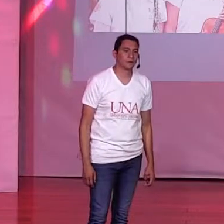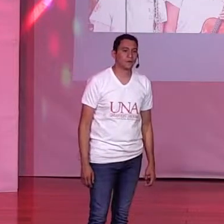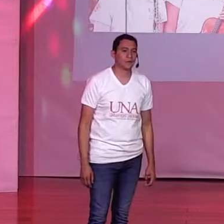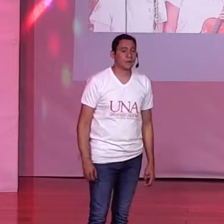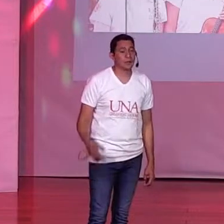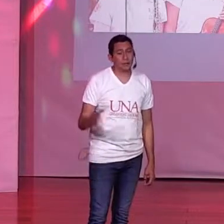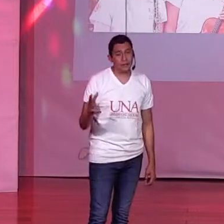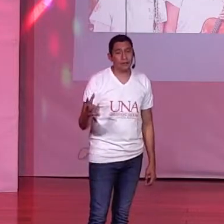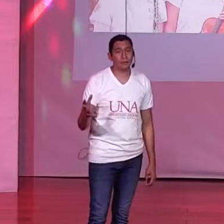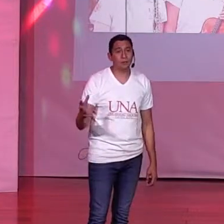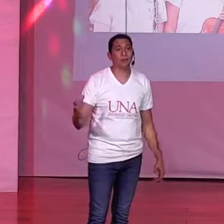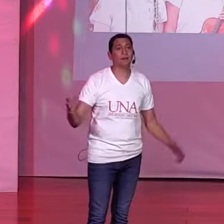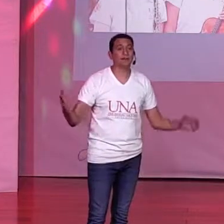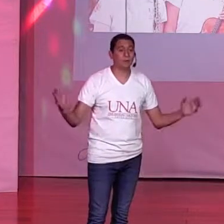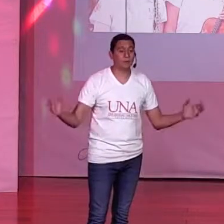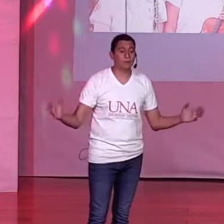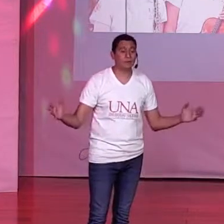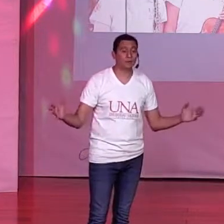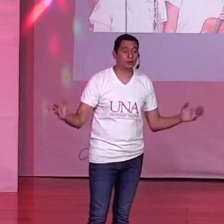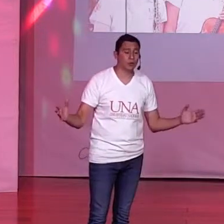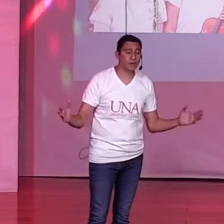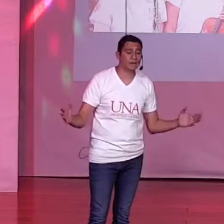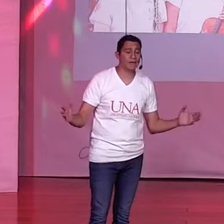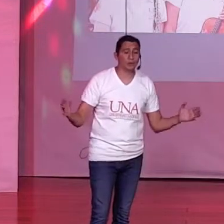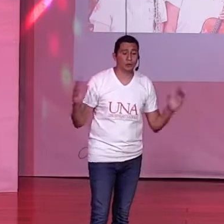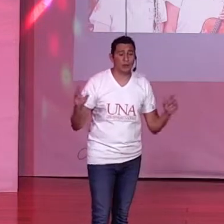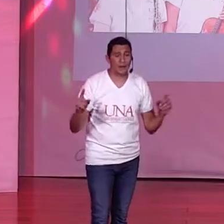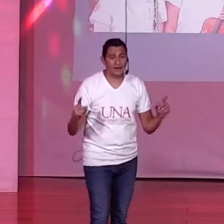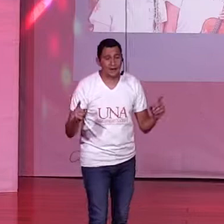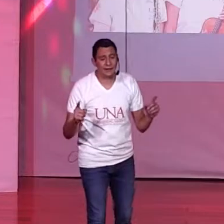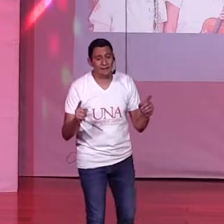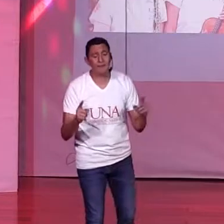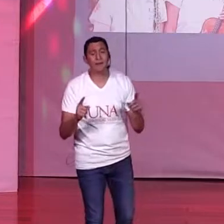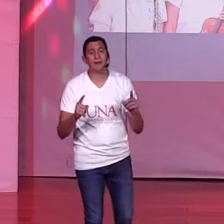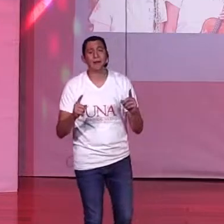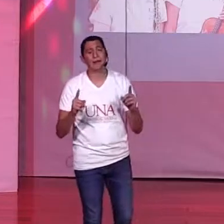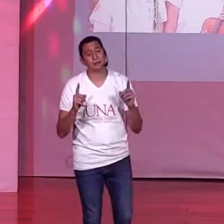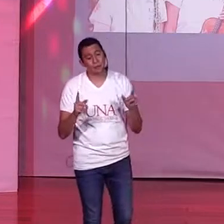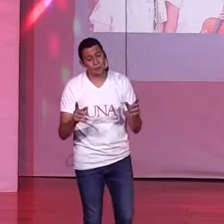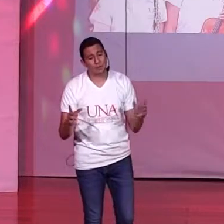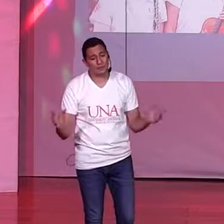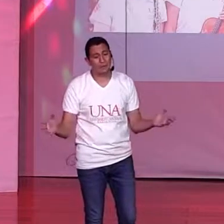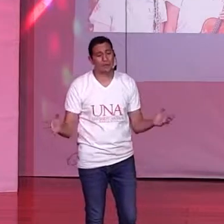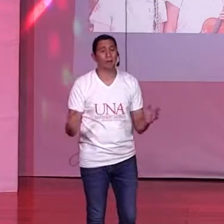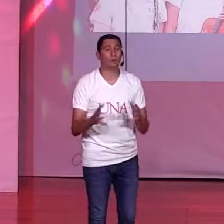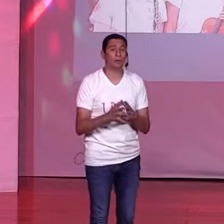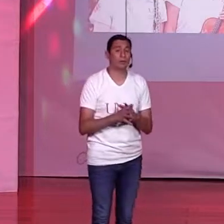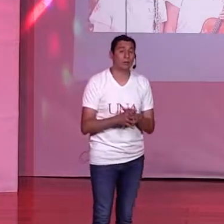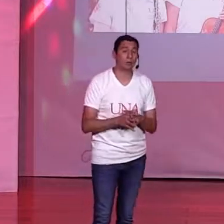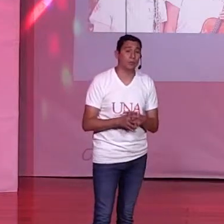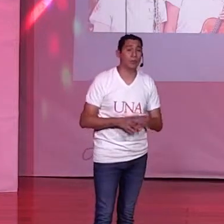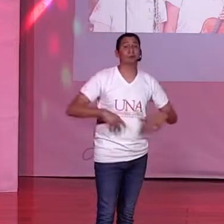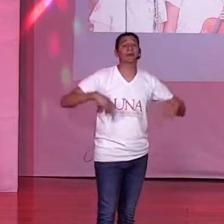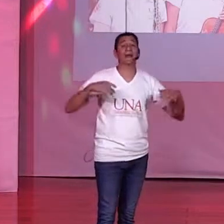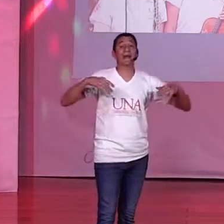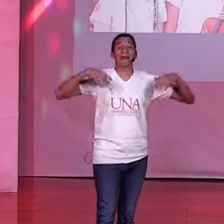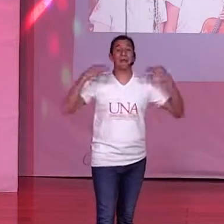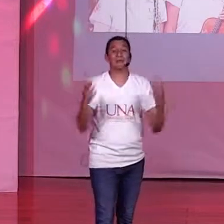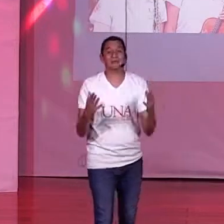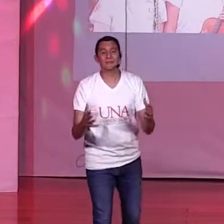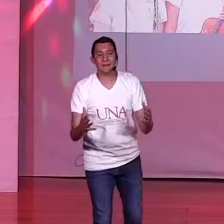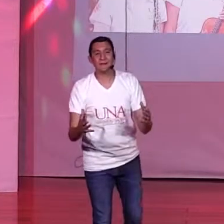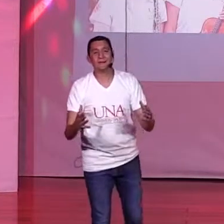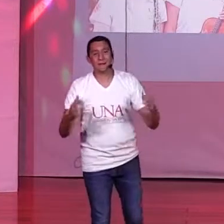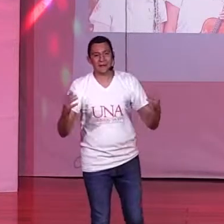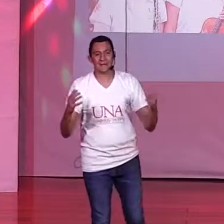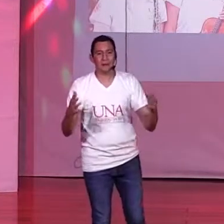paz y seguro. El objetivo de la seguridad institucional es proteger la integridad física y eventualmente la vida de los miembros de la comunidad. O sea,